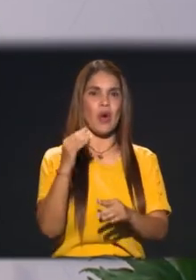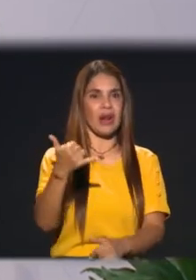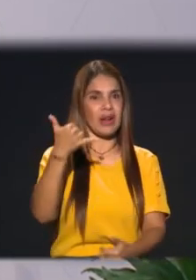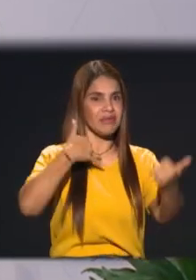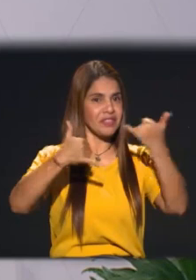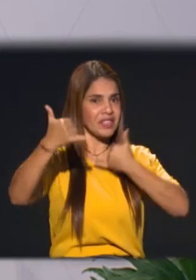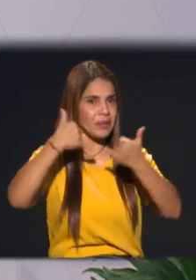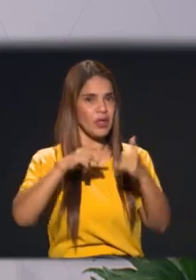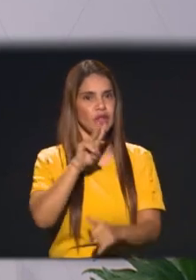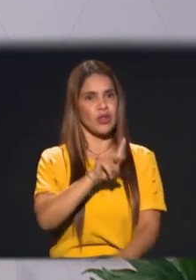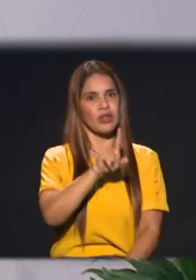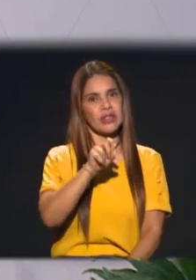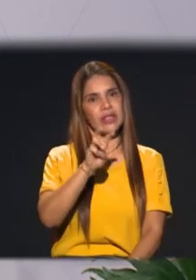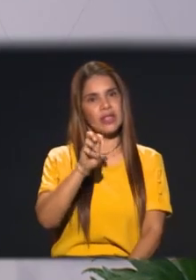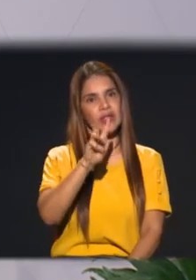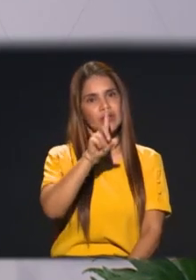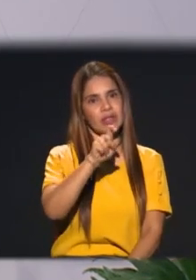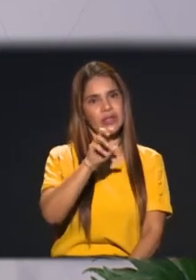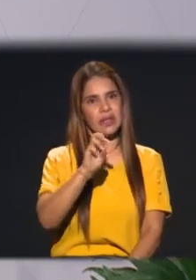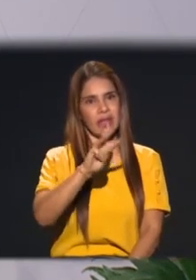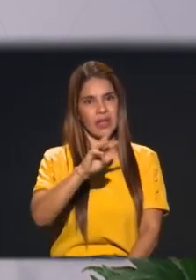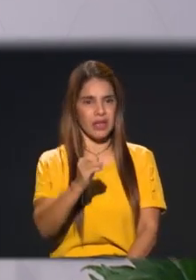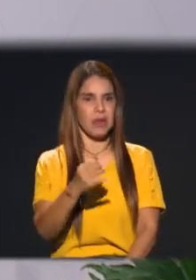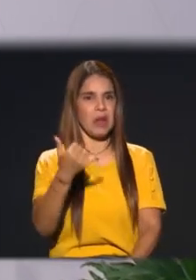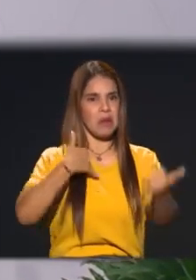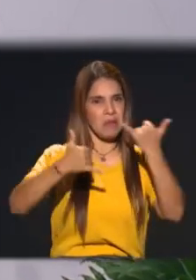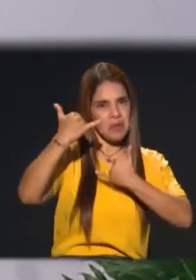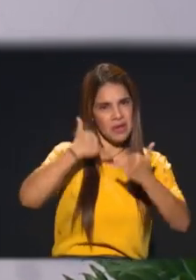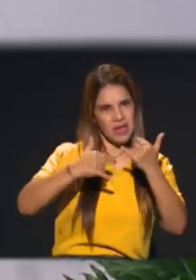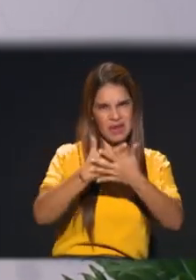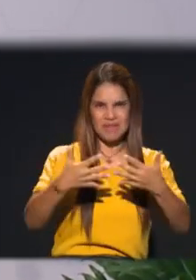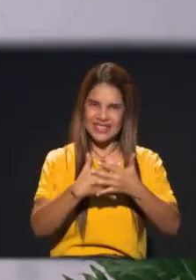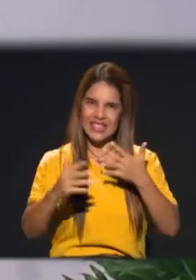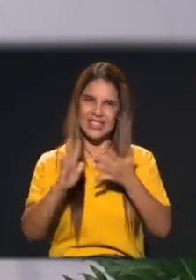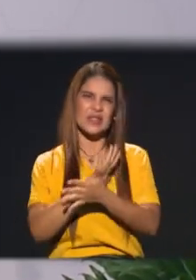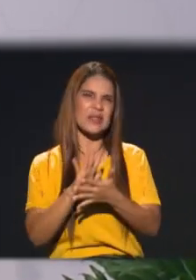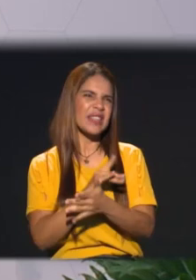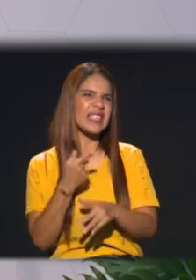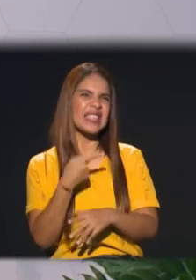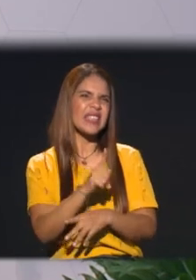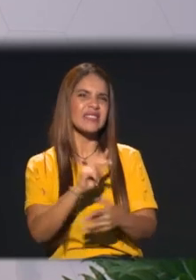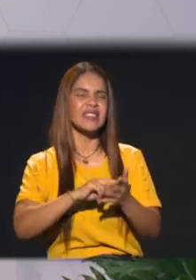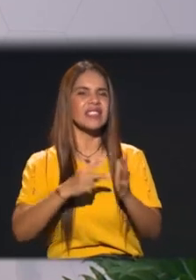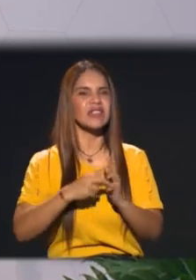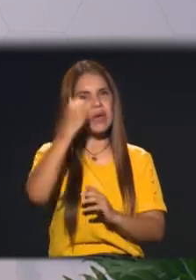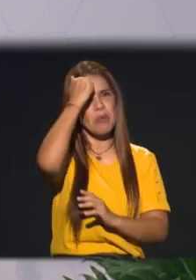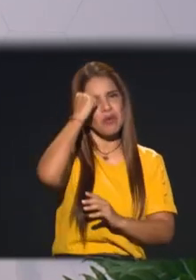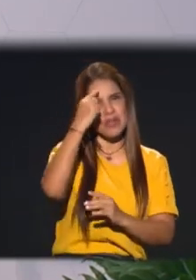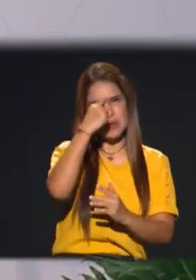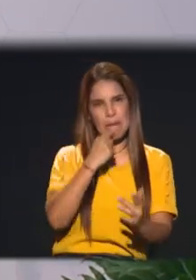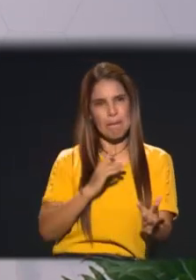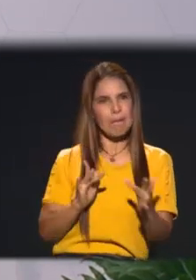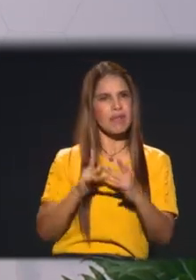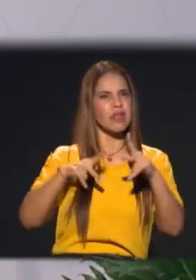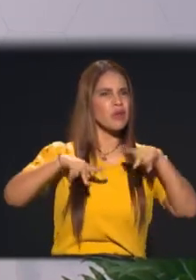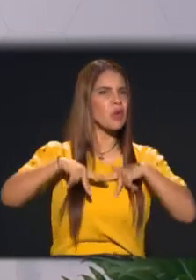líneas telefónicas 268-6030. Se pueden comunicar, darnos sus mensajes y contarnos qué significa eso de ser maestro. Ese es el tema que vamos a tratar